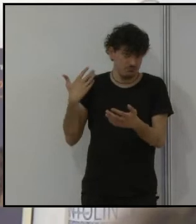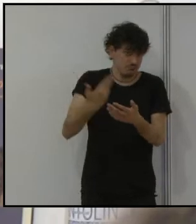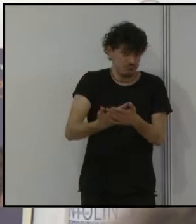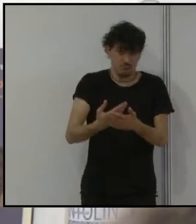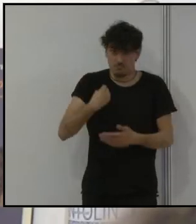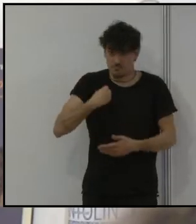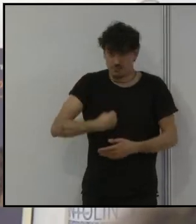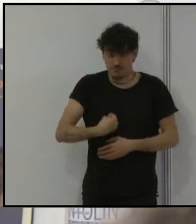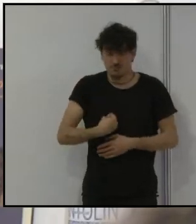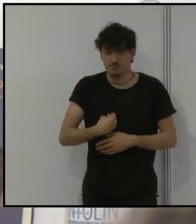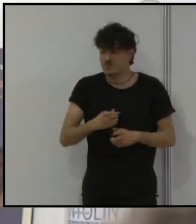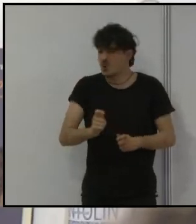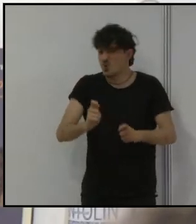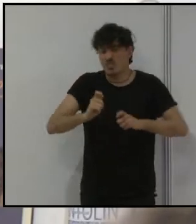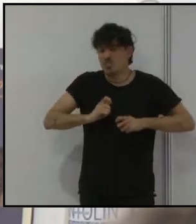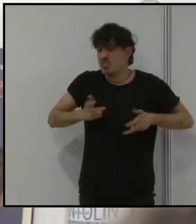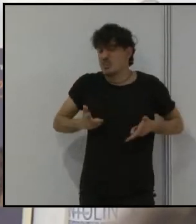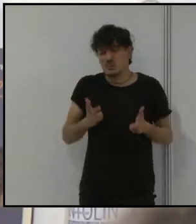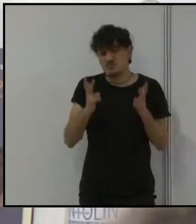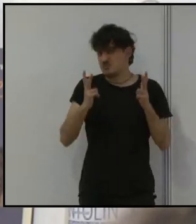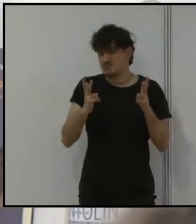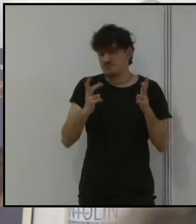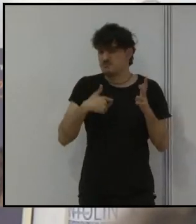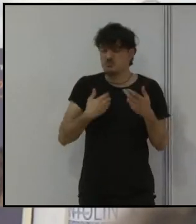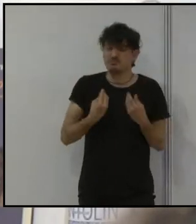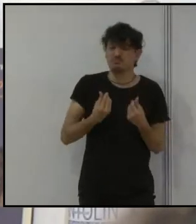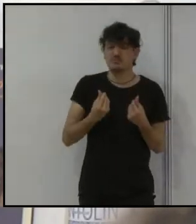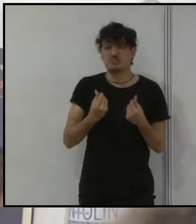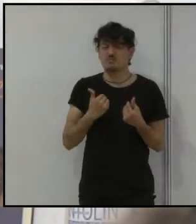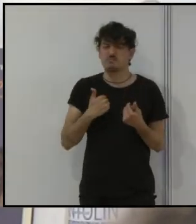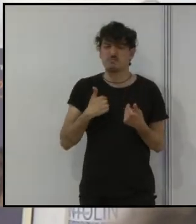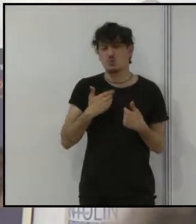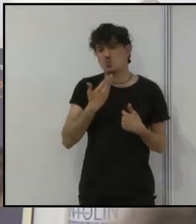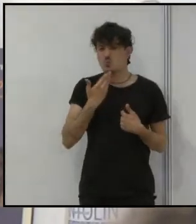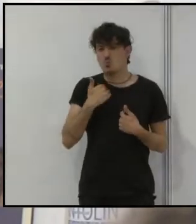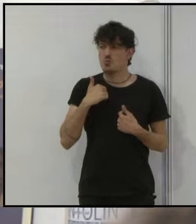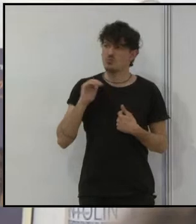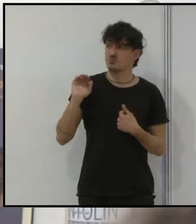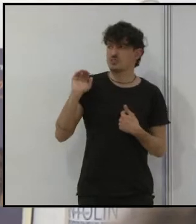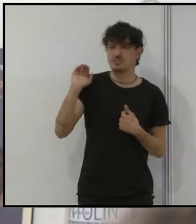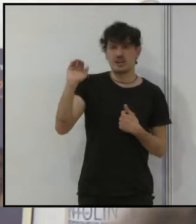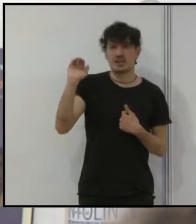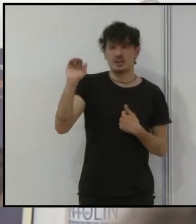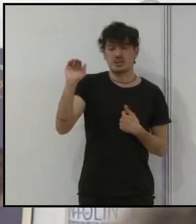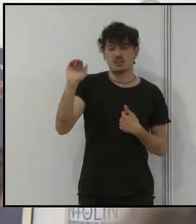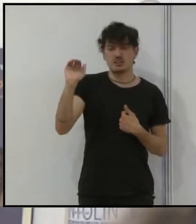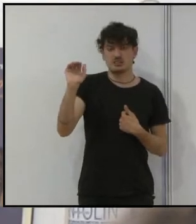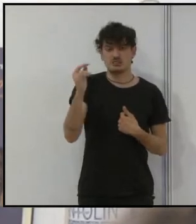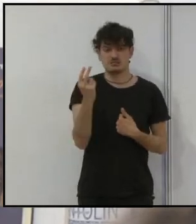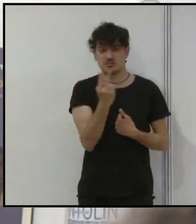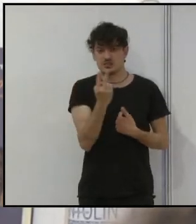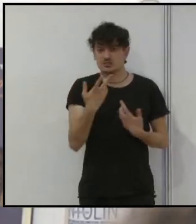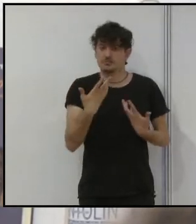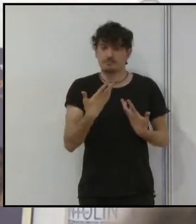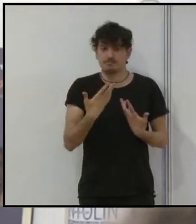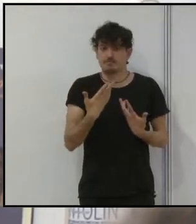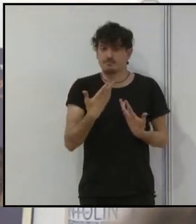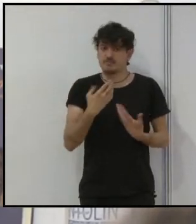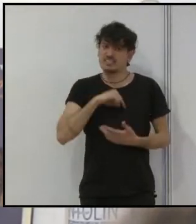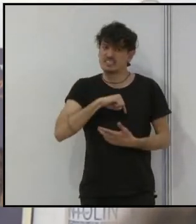no me ha liberado de la sensación de extranjería con la que conviven ellas.